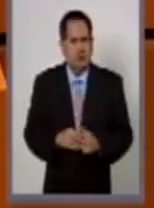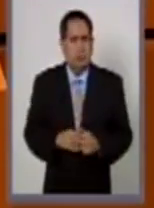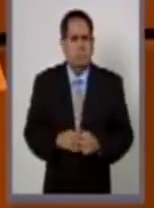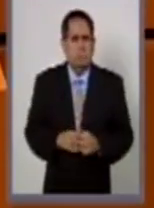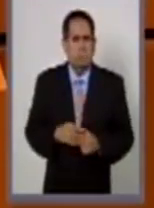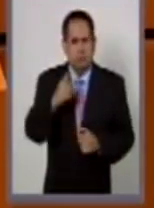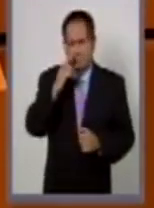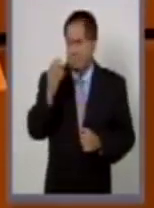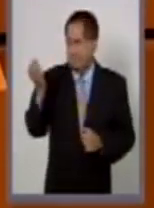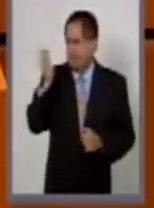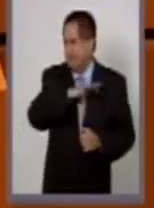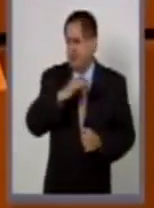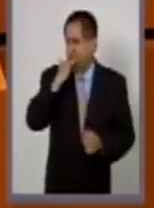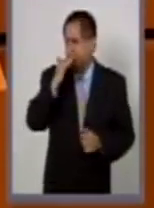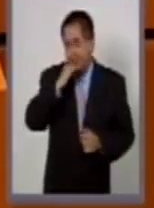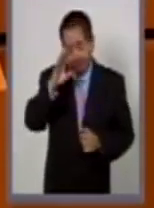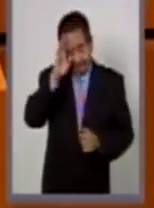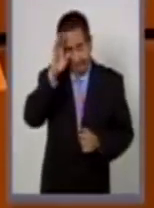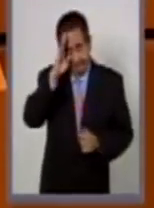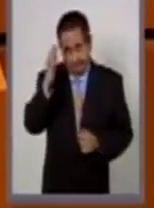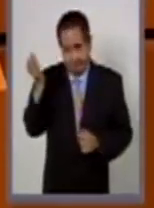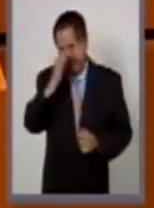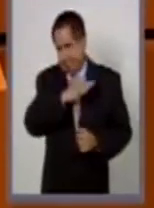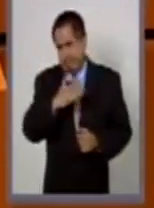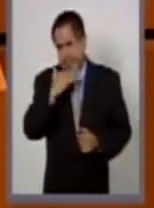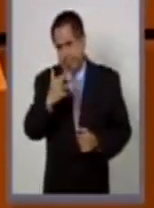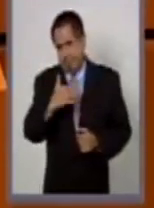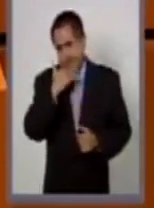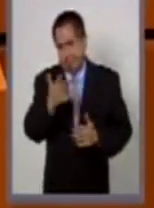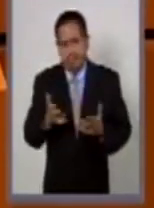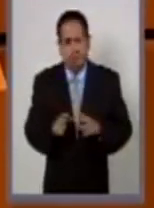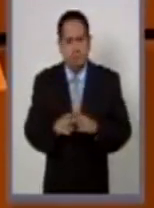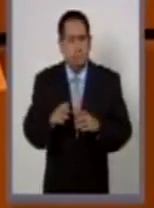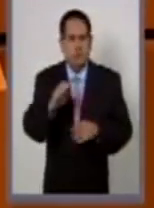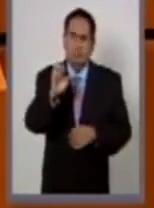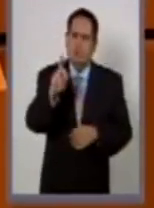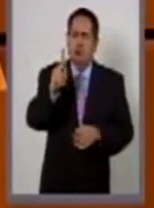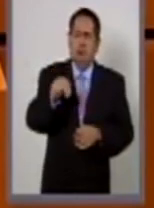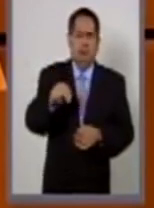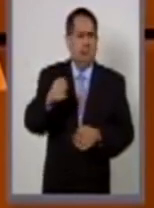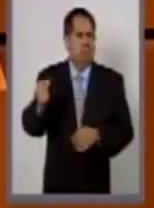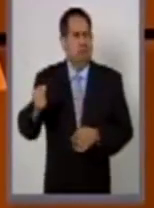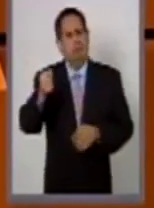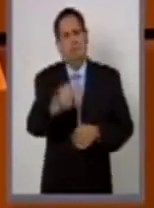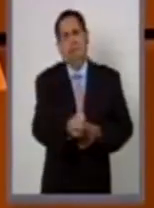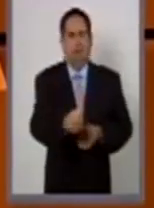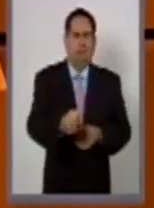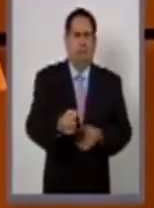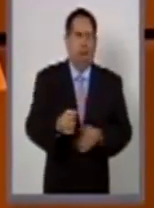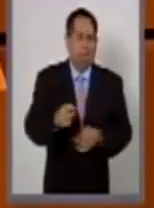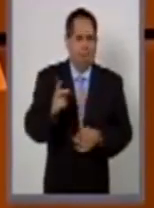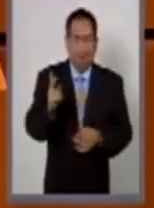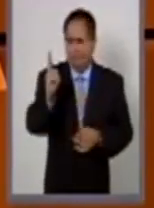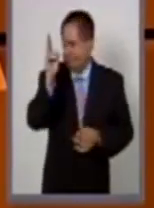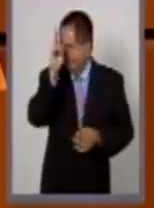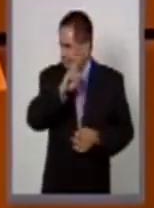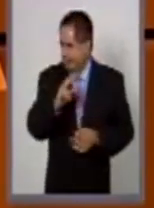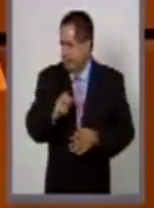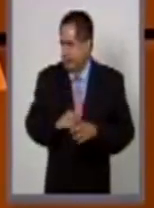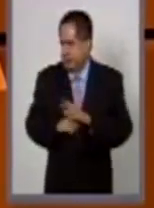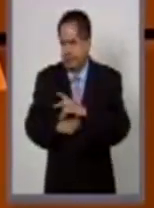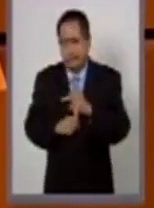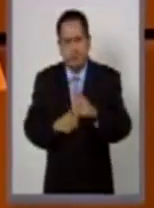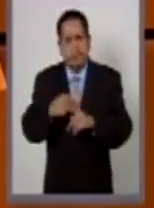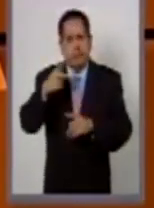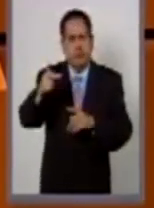que fue un fraude colosal para que Peña Nieto impusiera de la peor manera a